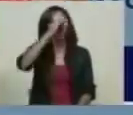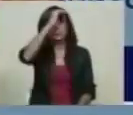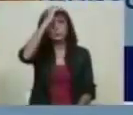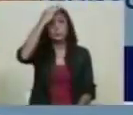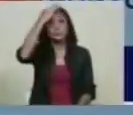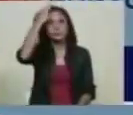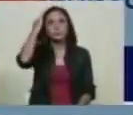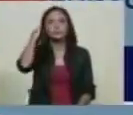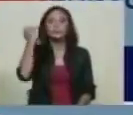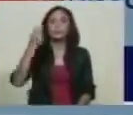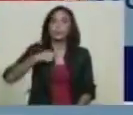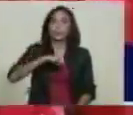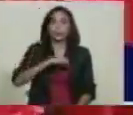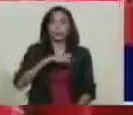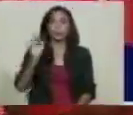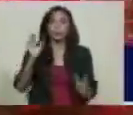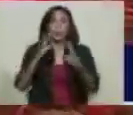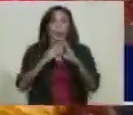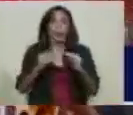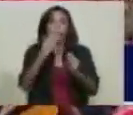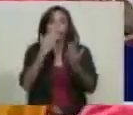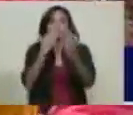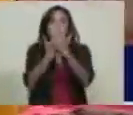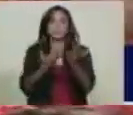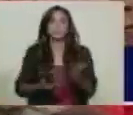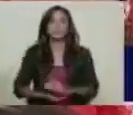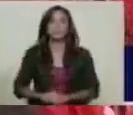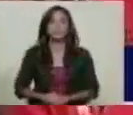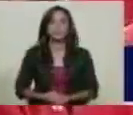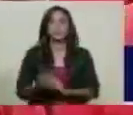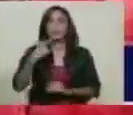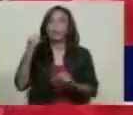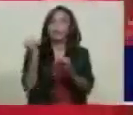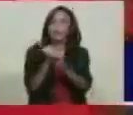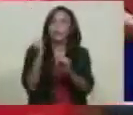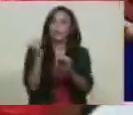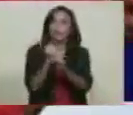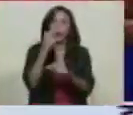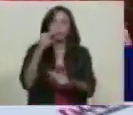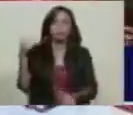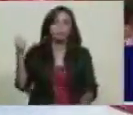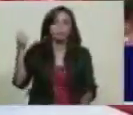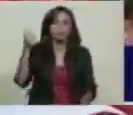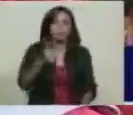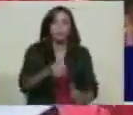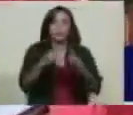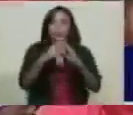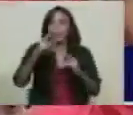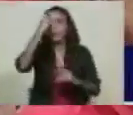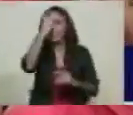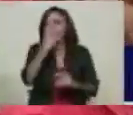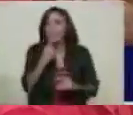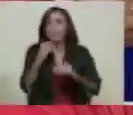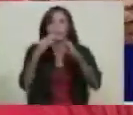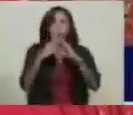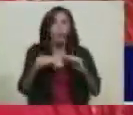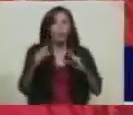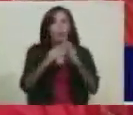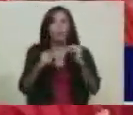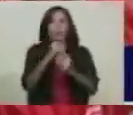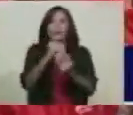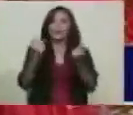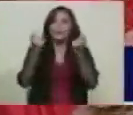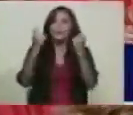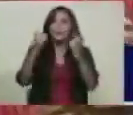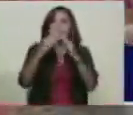hemos cumplido un gran, pudiéramos decir, un gran trabajo, el rol que nos designó la formación